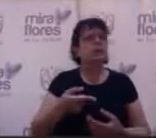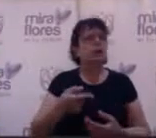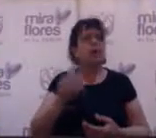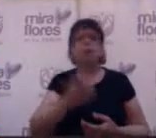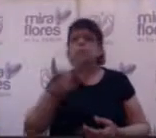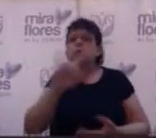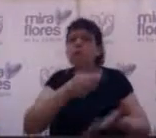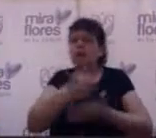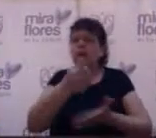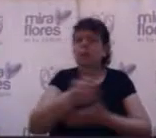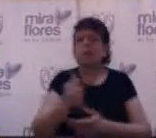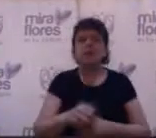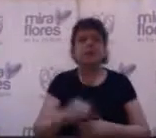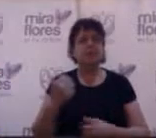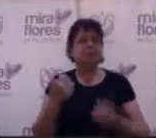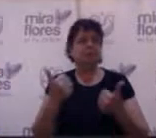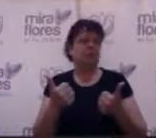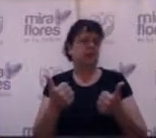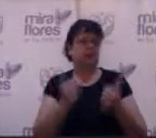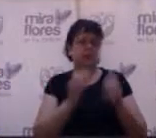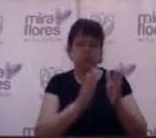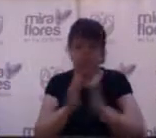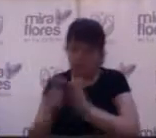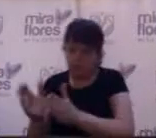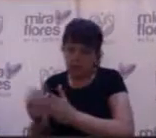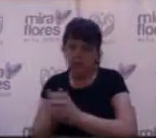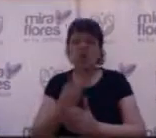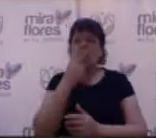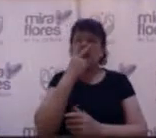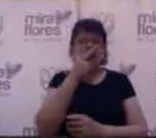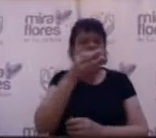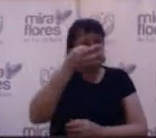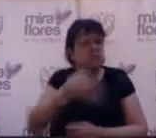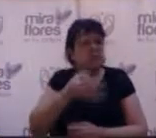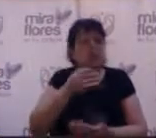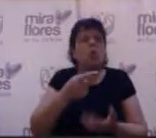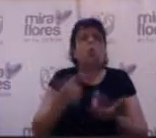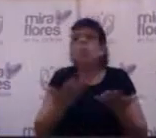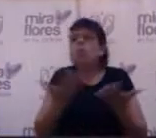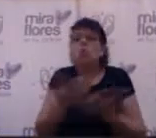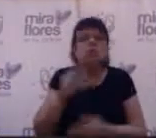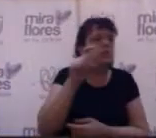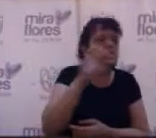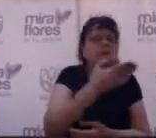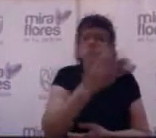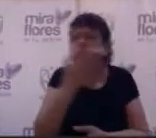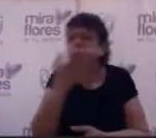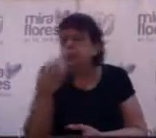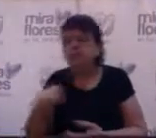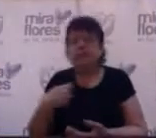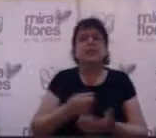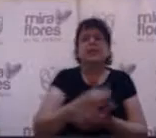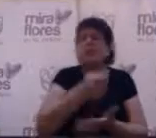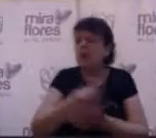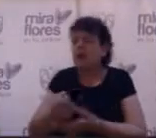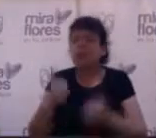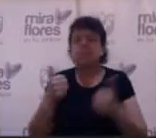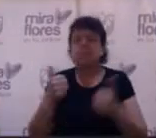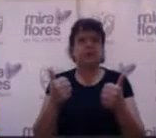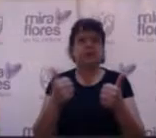gasto propicio, ordenado. Y eso es algo que tiene que estar siempre en todos nuestros actos aquí en la Municipalidad de